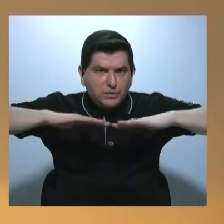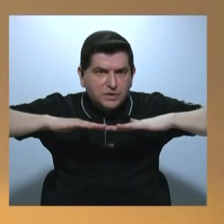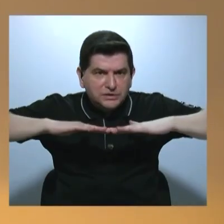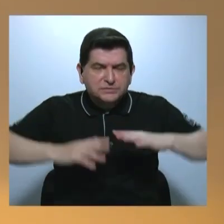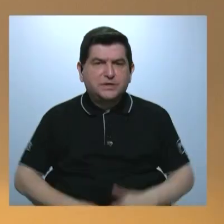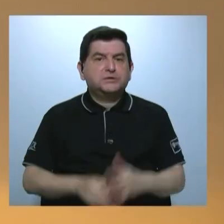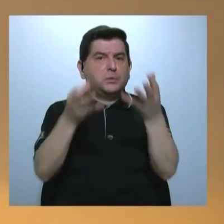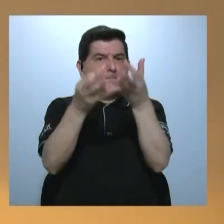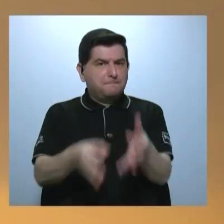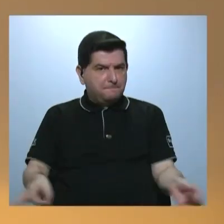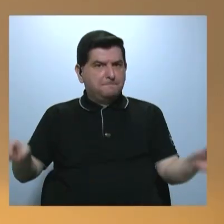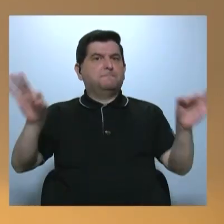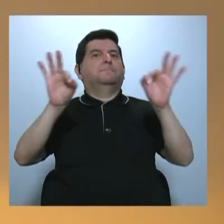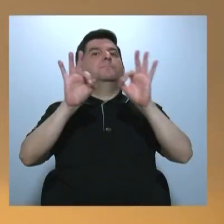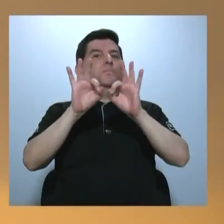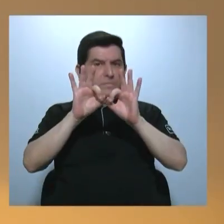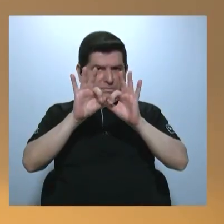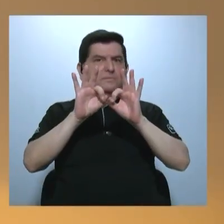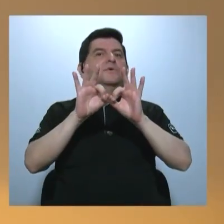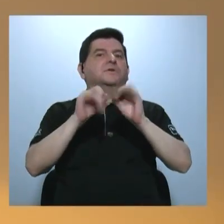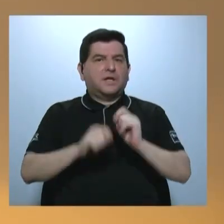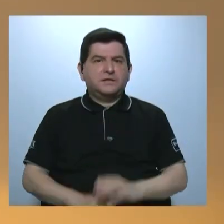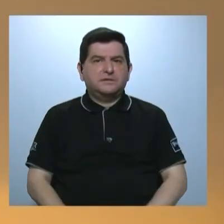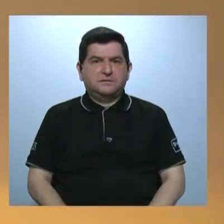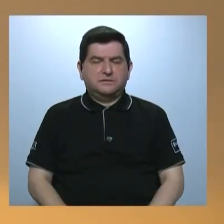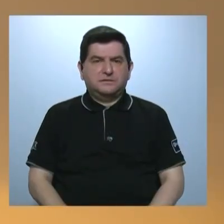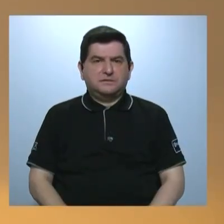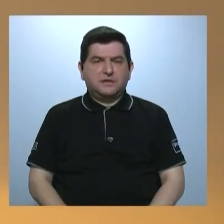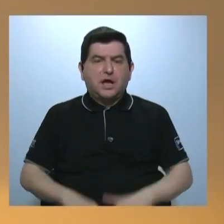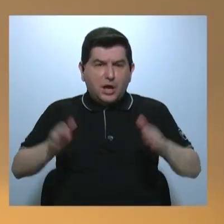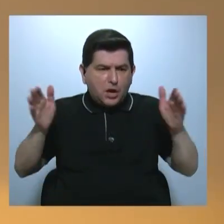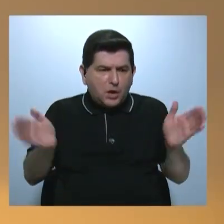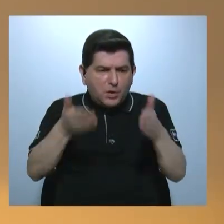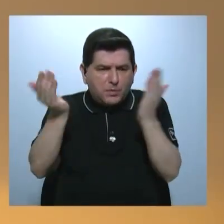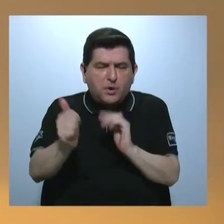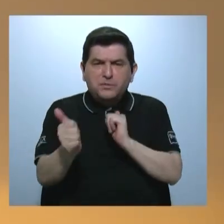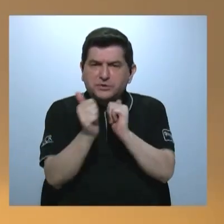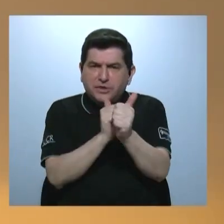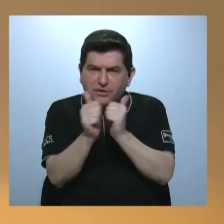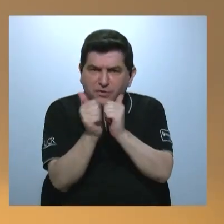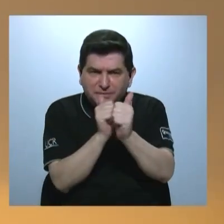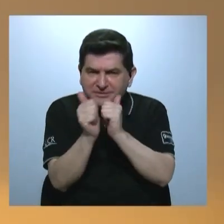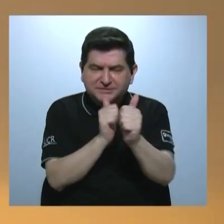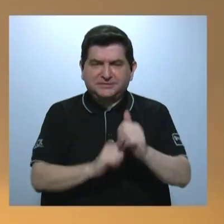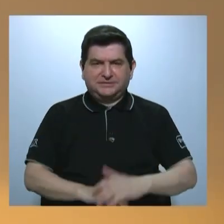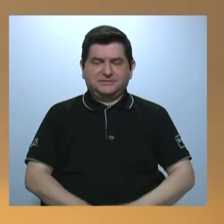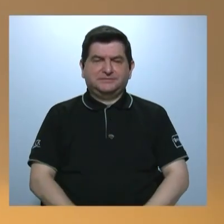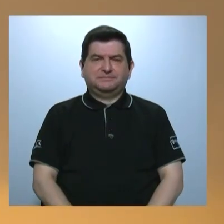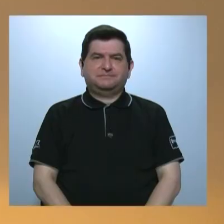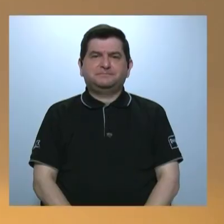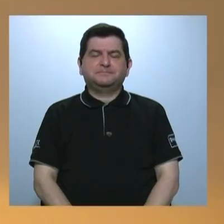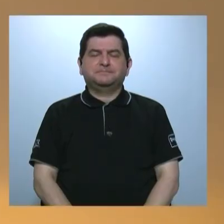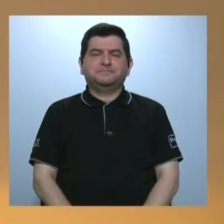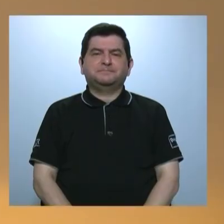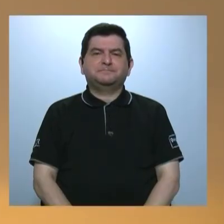muy importante, que es la promoción de la competitividad, y realmente